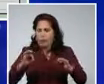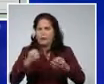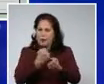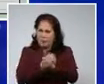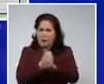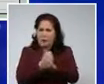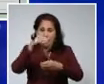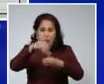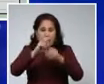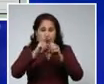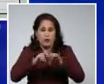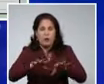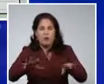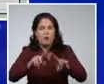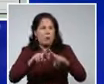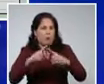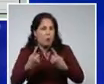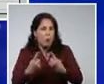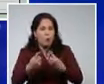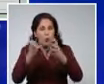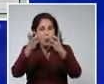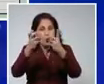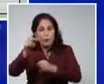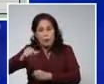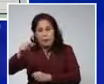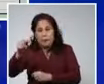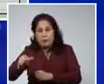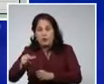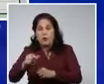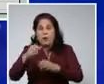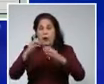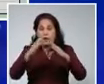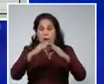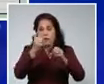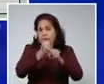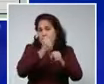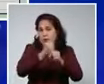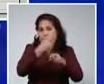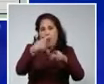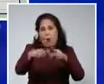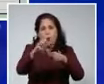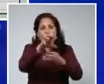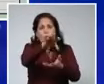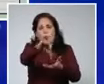epidemiológicos por el número de casos el